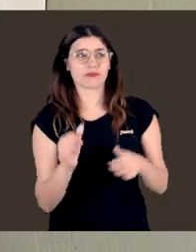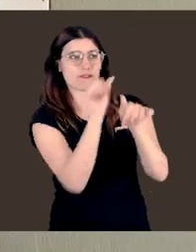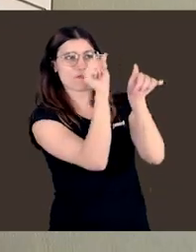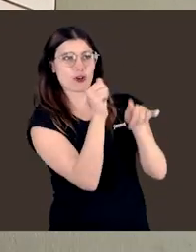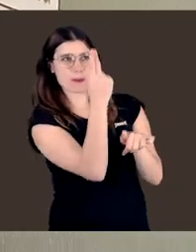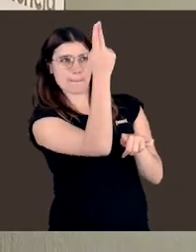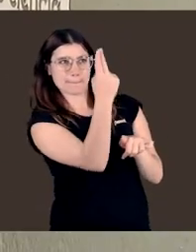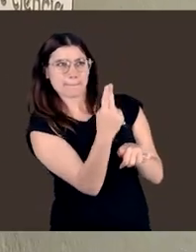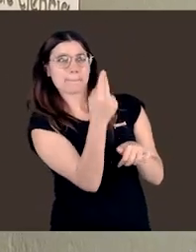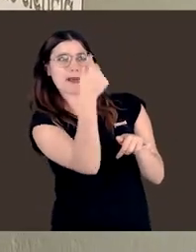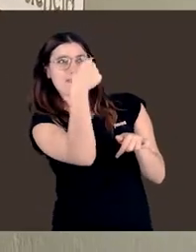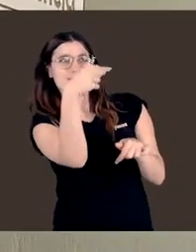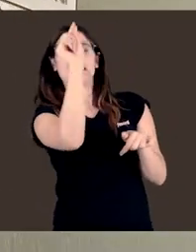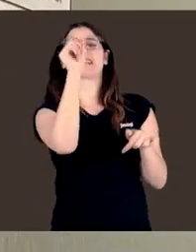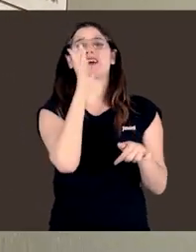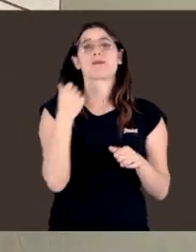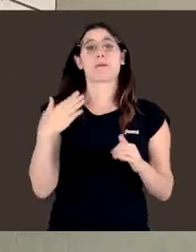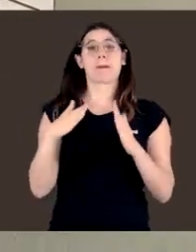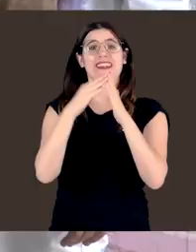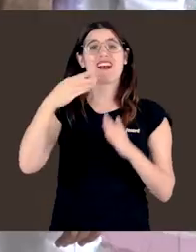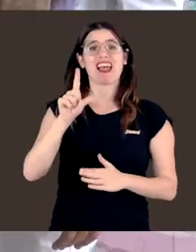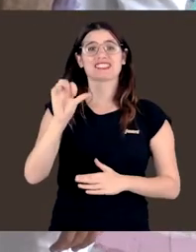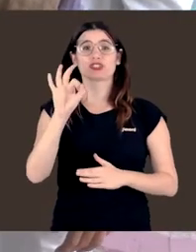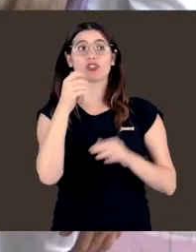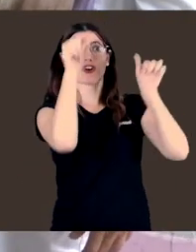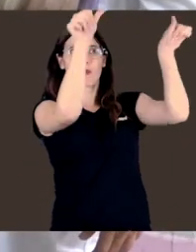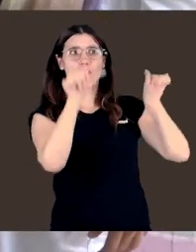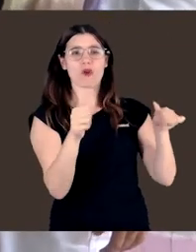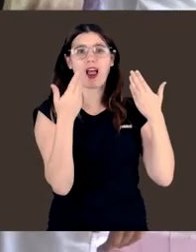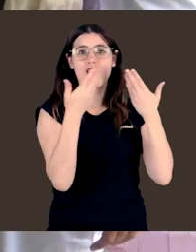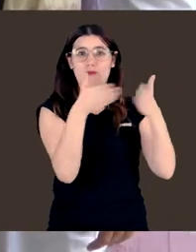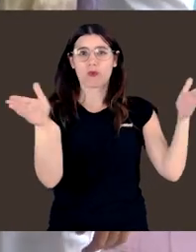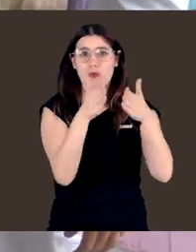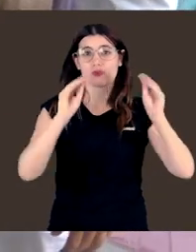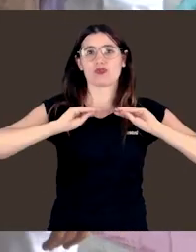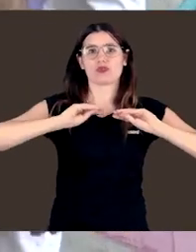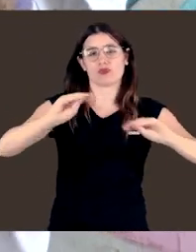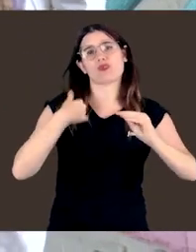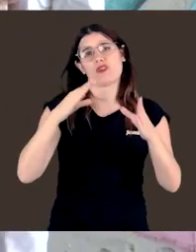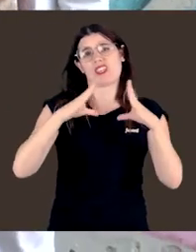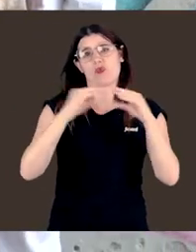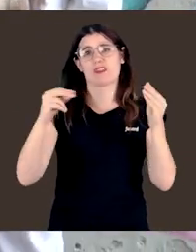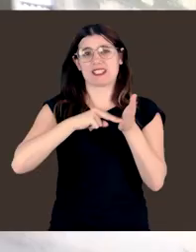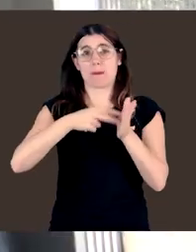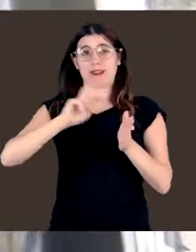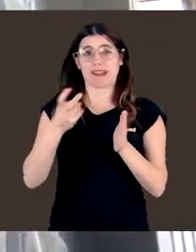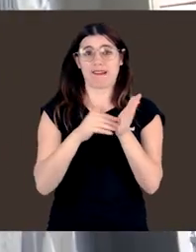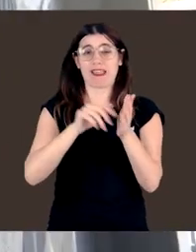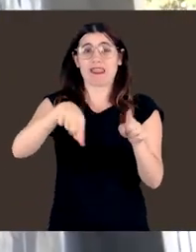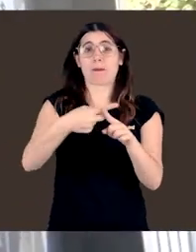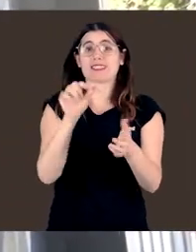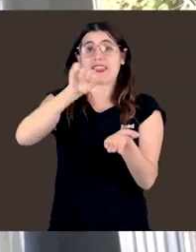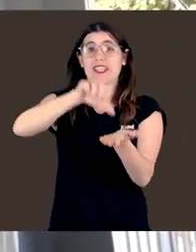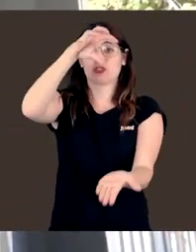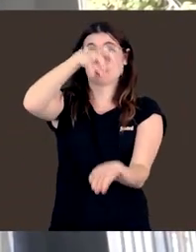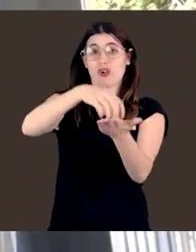Así, poniéndole el broche final, inauguraba la científica María Blasco el mural con el que la Universitat Politécnica de Valencia y el Centro de Innovación Las